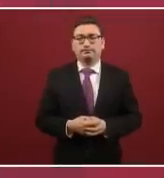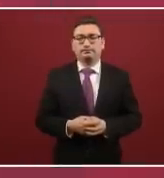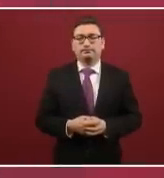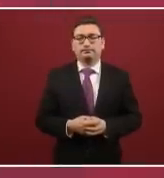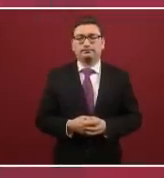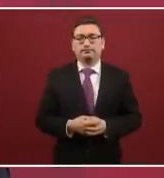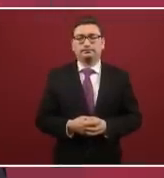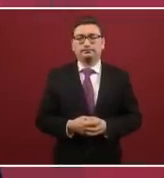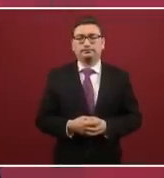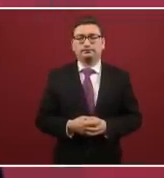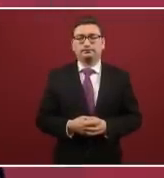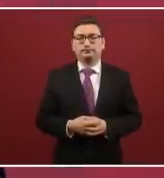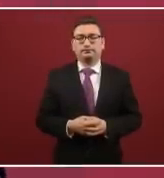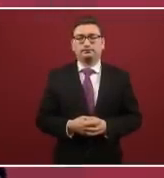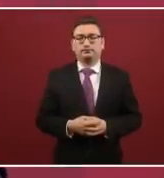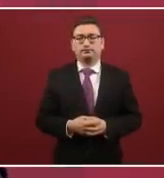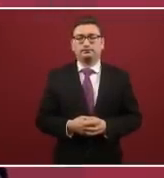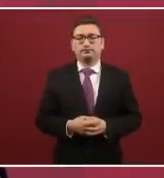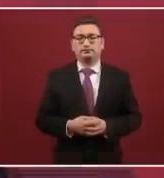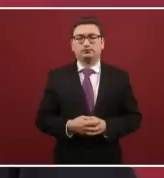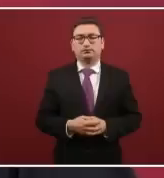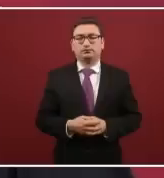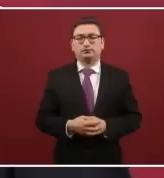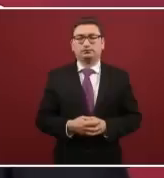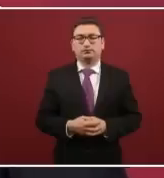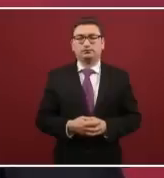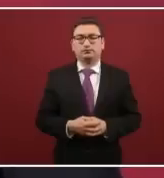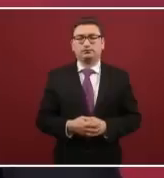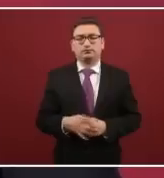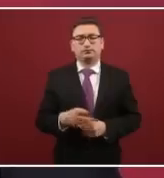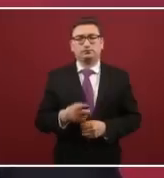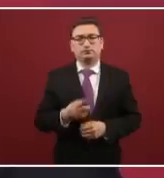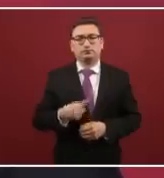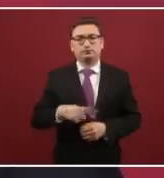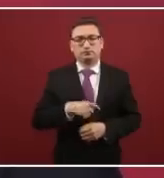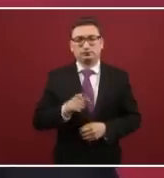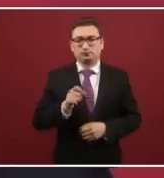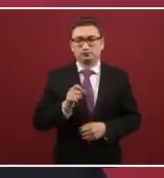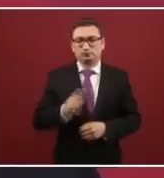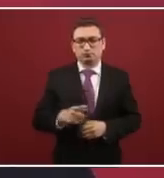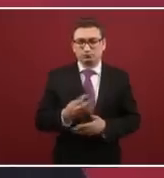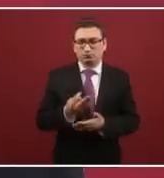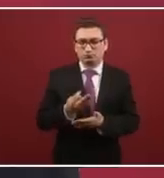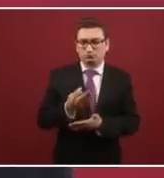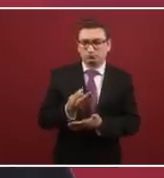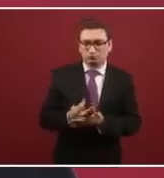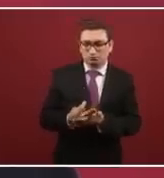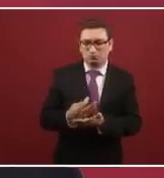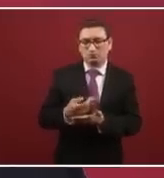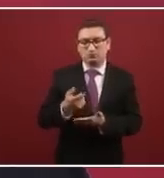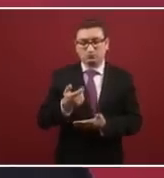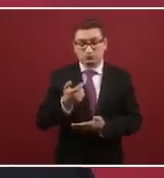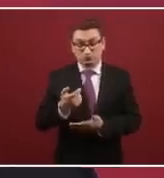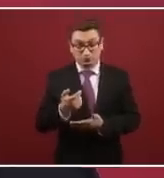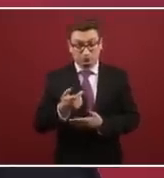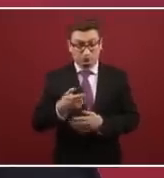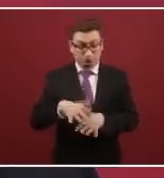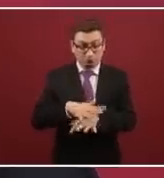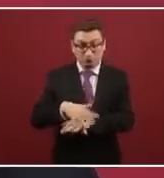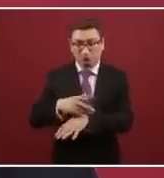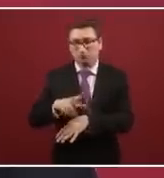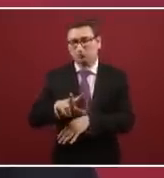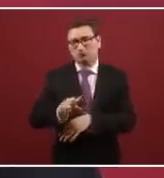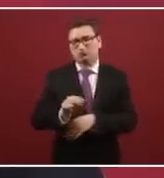ninguna modificación en lo fiscal, porque es un compromiso de